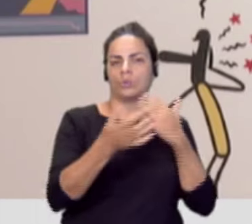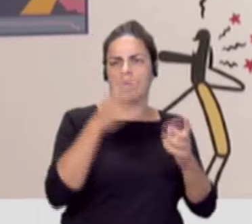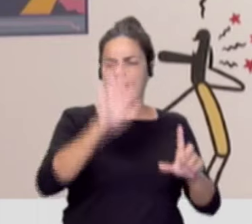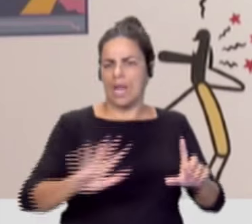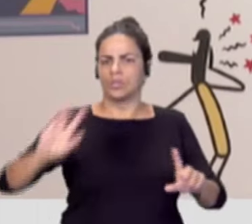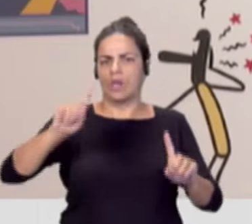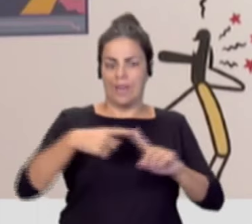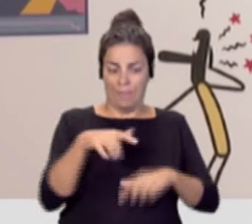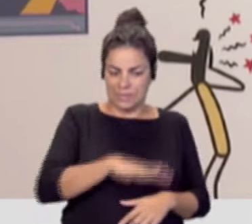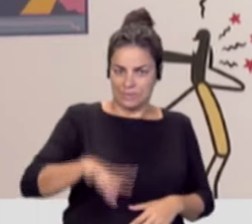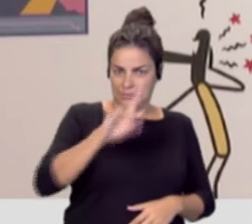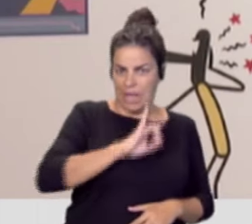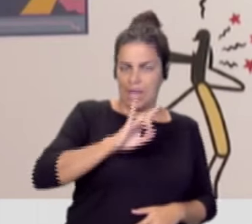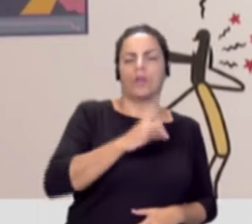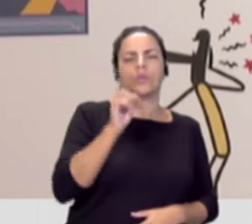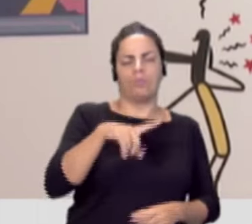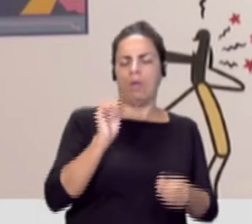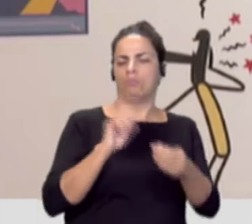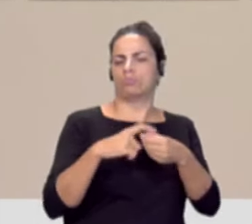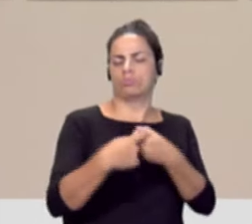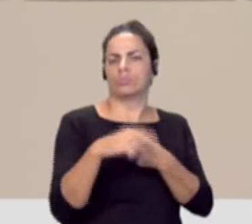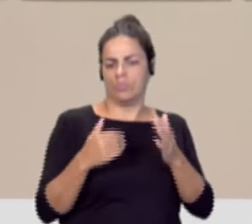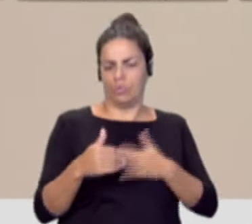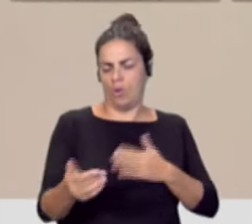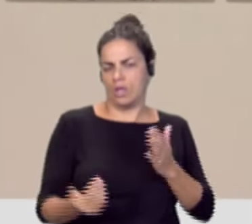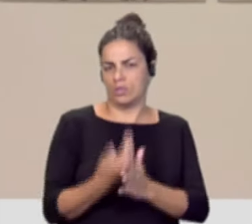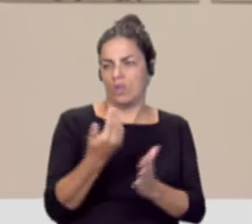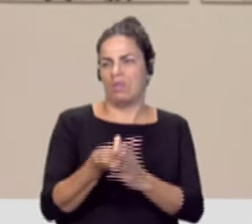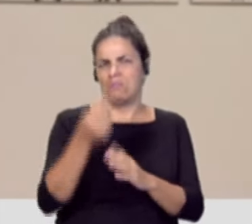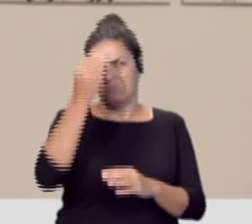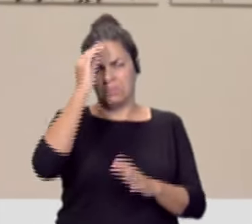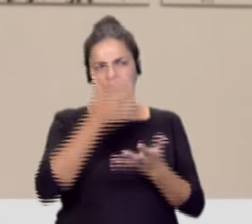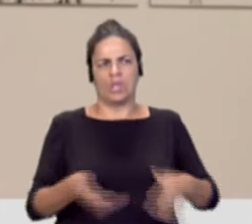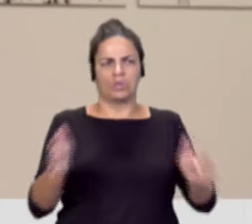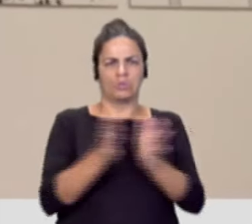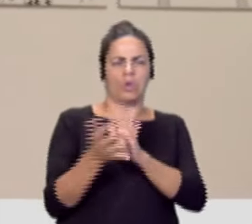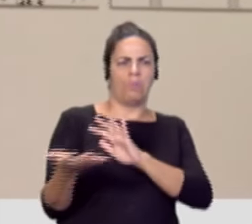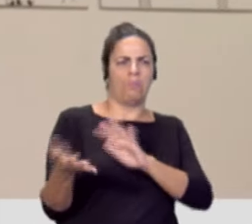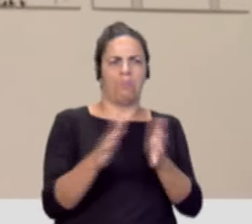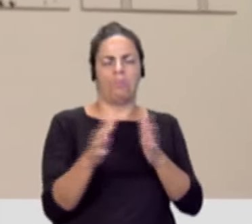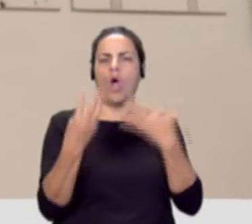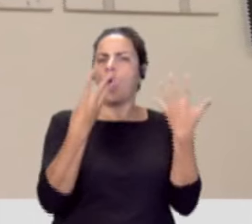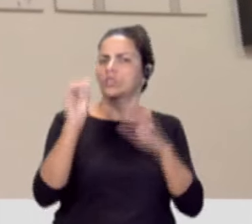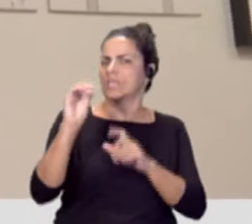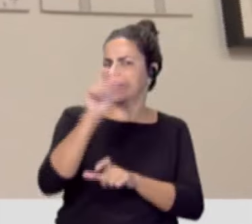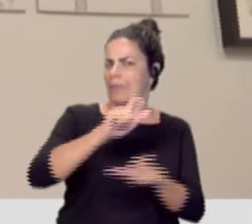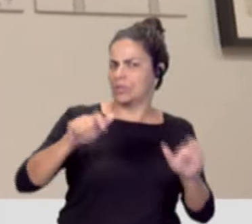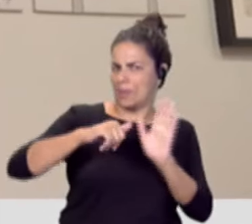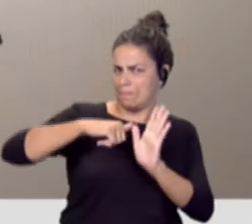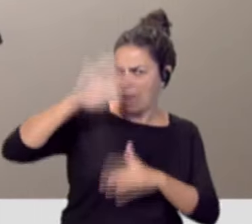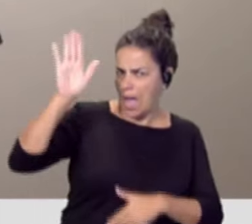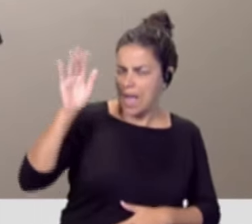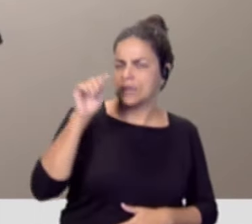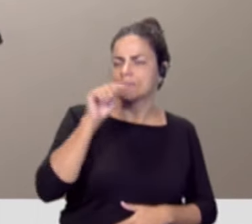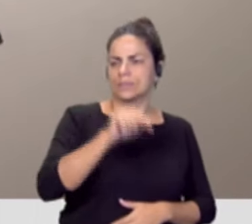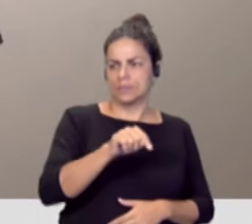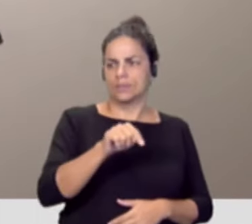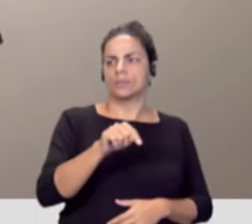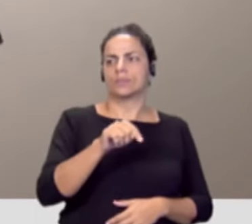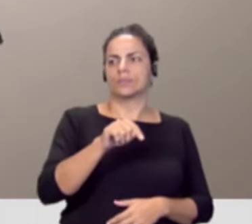locales que van a estar presentes durante esos días y que en total pues creo que suman más de 80 personas en las que se pueden encontrar